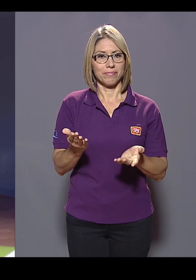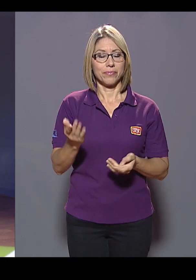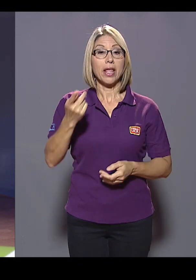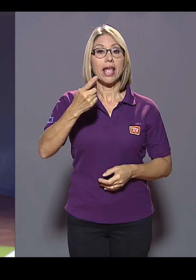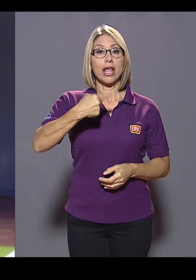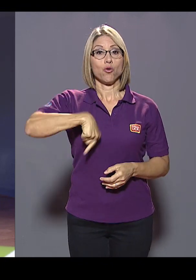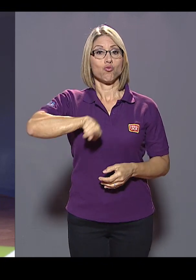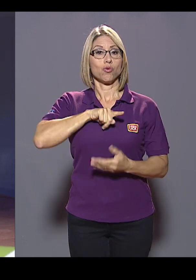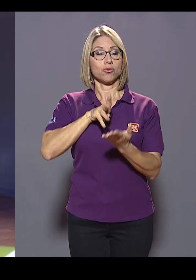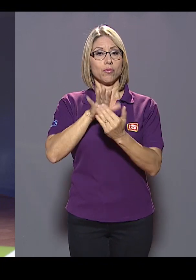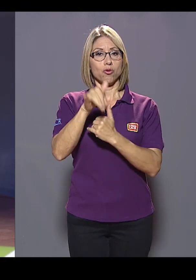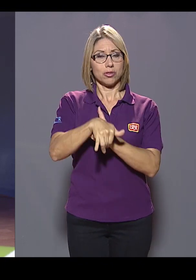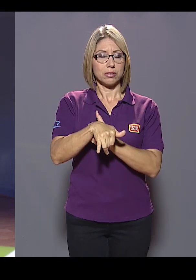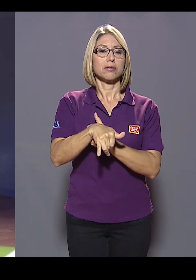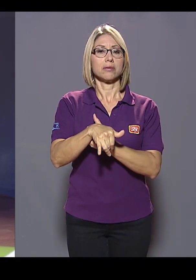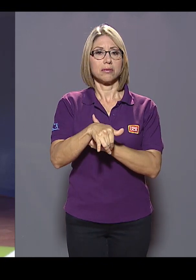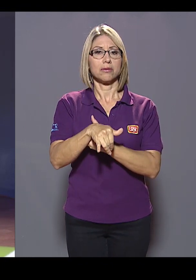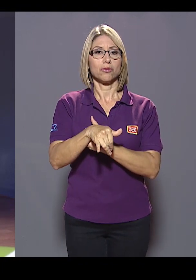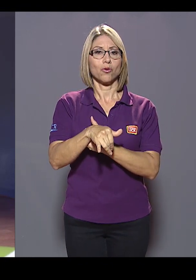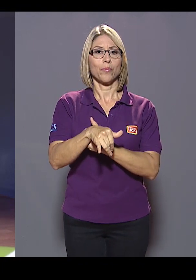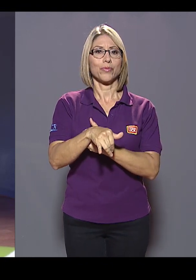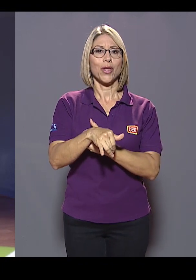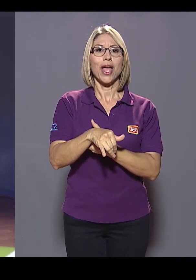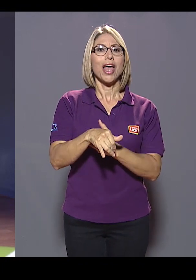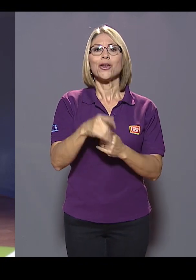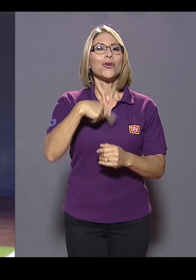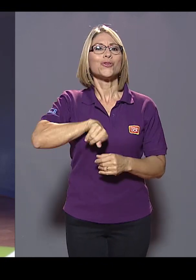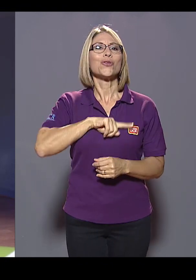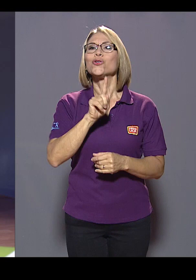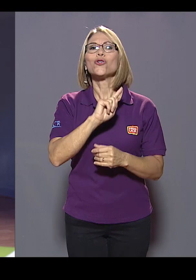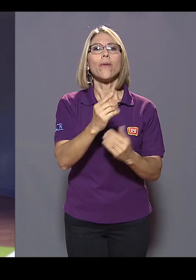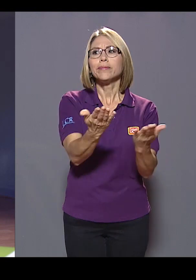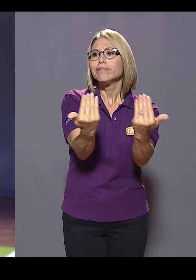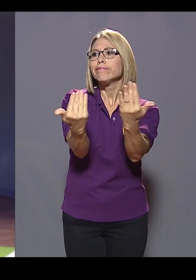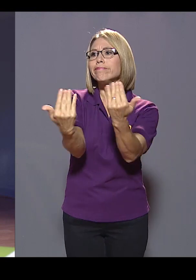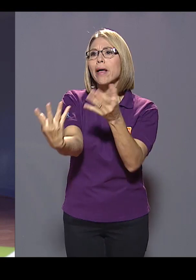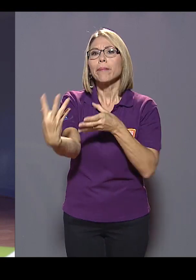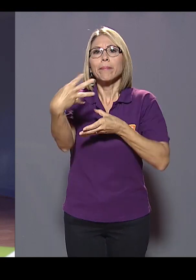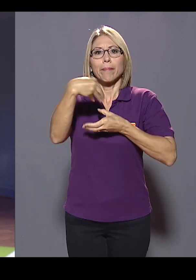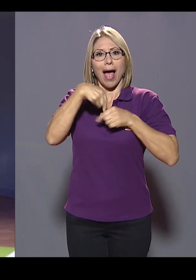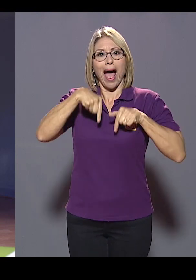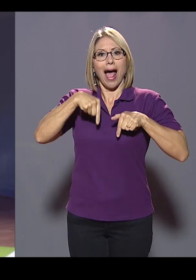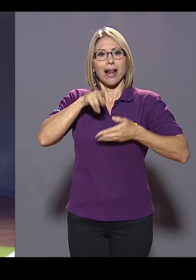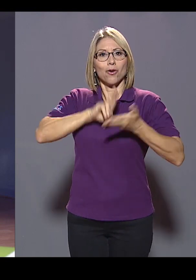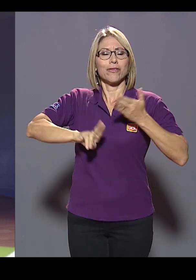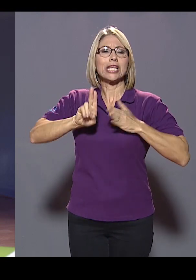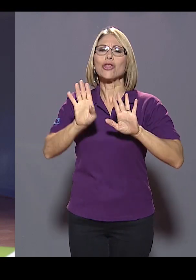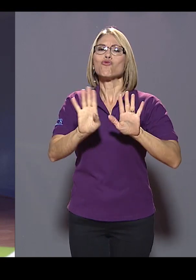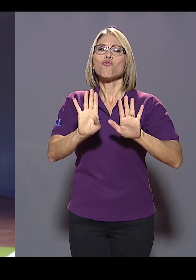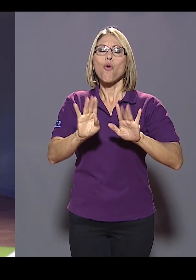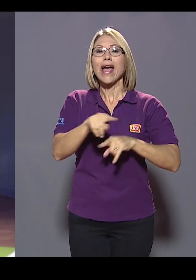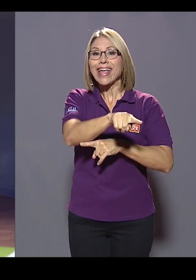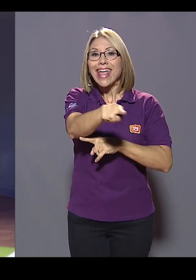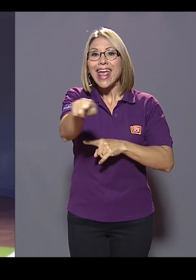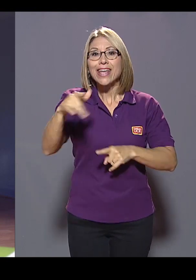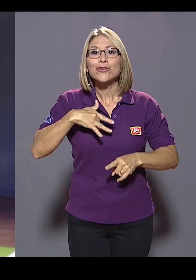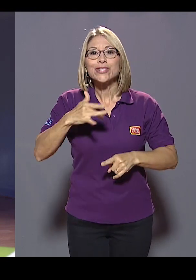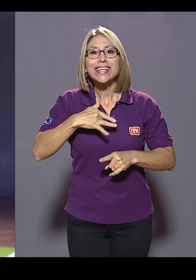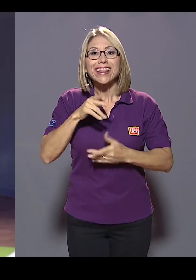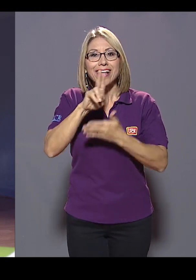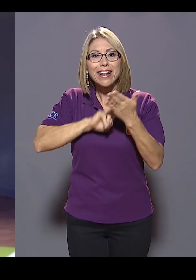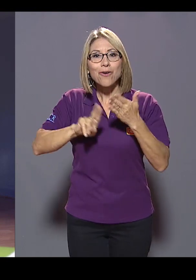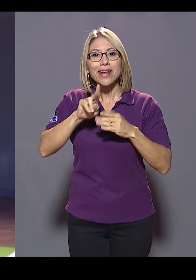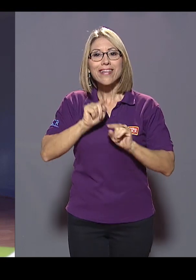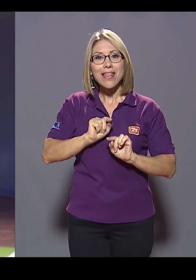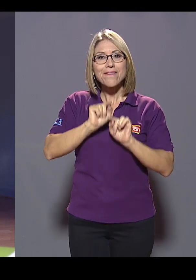en nuestro proyecto, en lugar de traer a la gente a la universidad, más bien queremos que ellos sientan que la